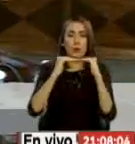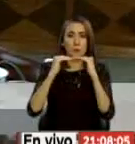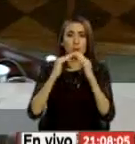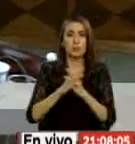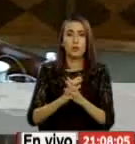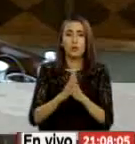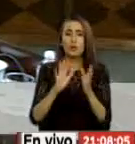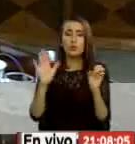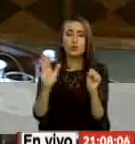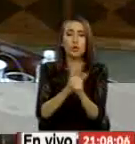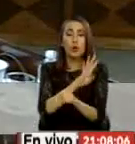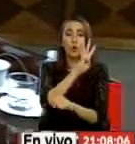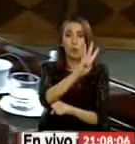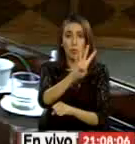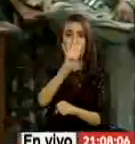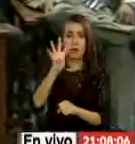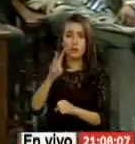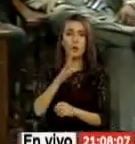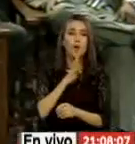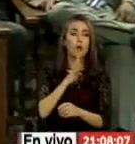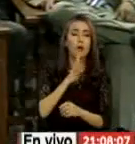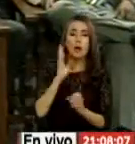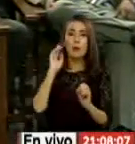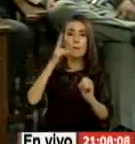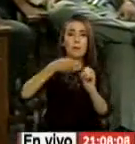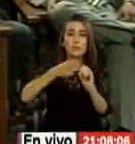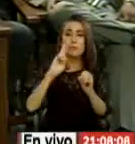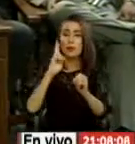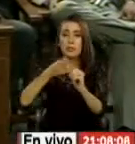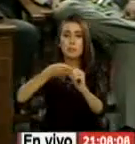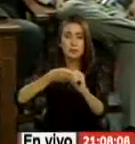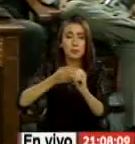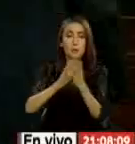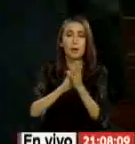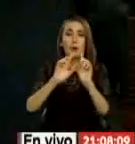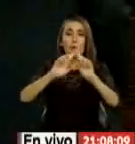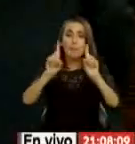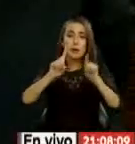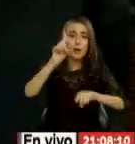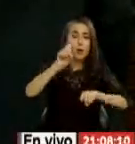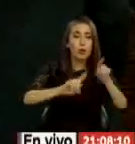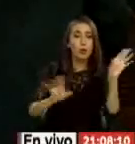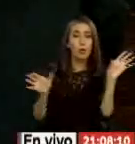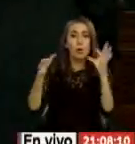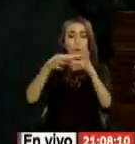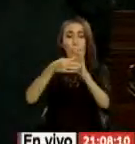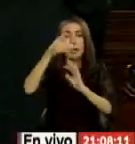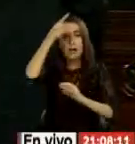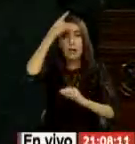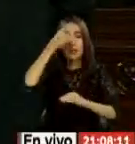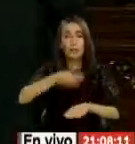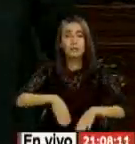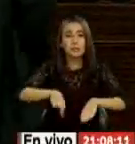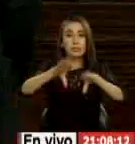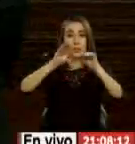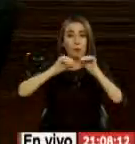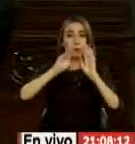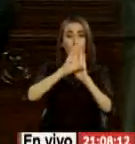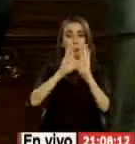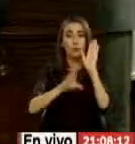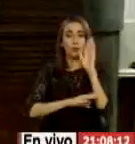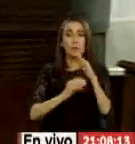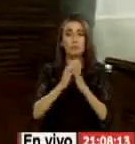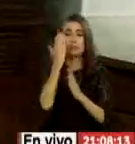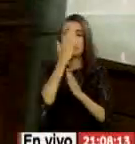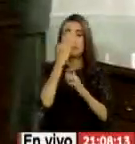población. En total, 44 intervenciones que estaban agendadas y que no son vinculantes para la decisión que adopte la Corte. Daniel